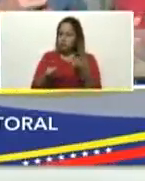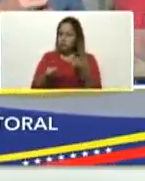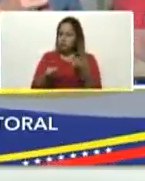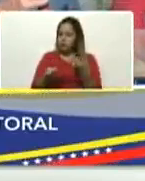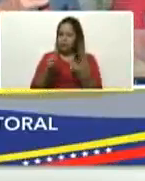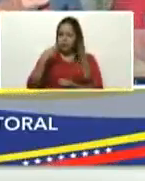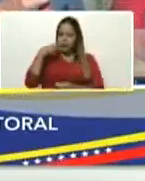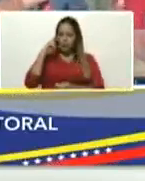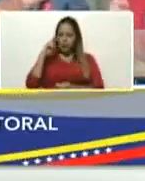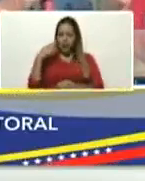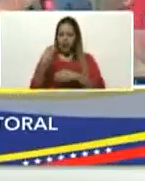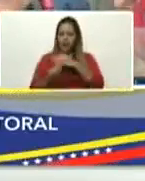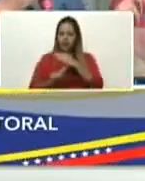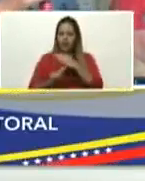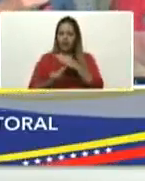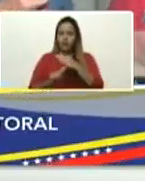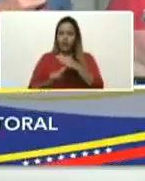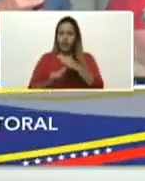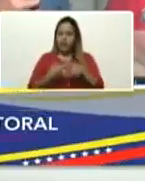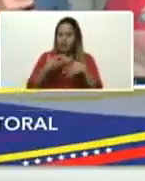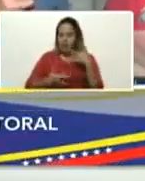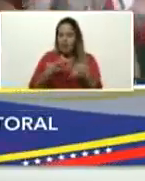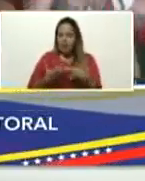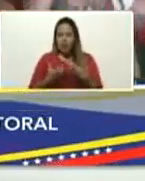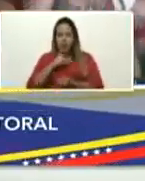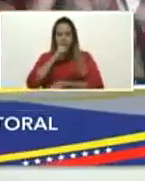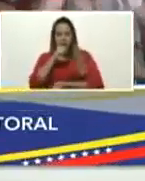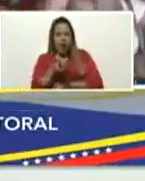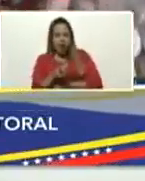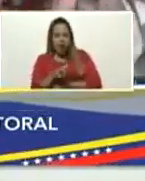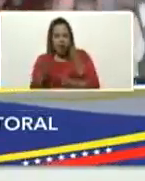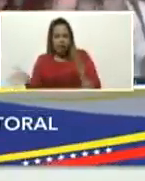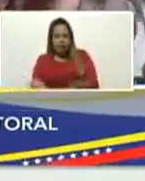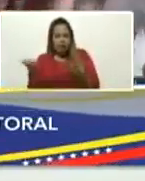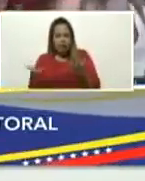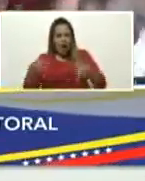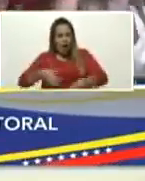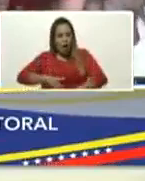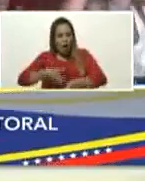las bajas pasiones, los instintos, de estimular el odio